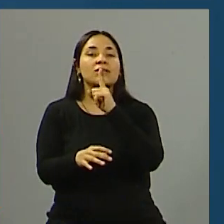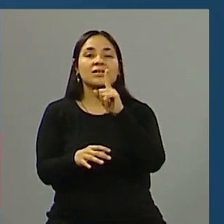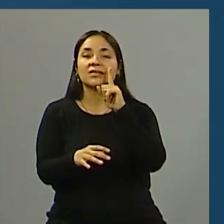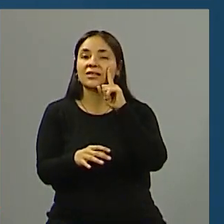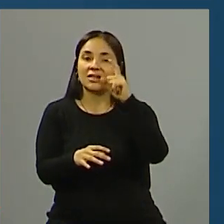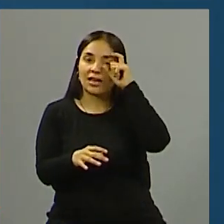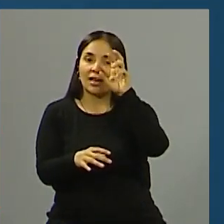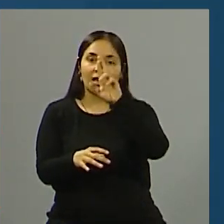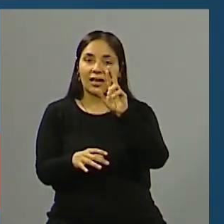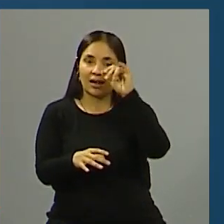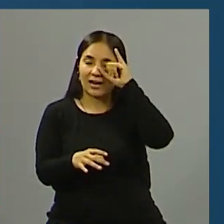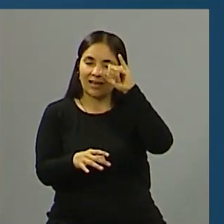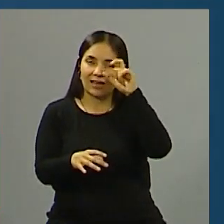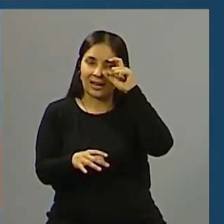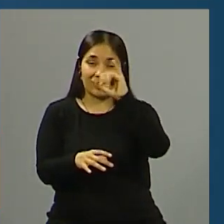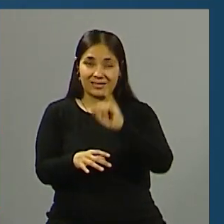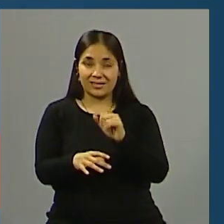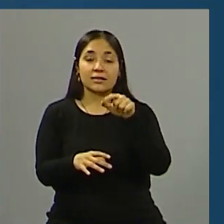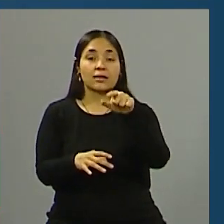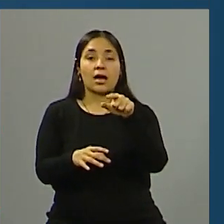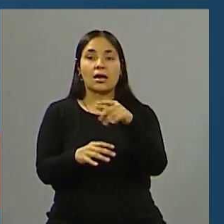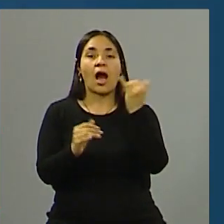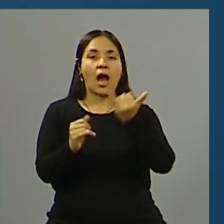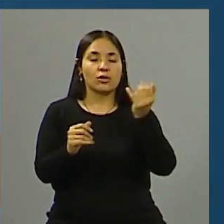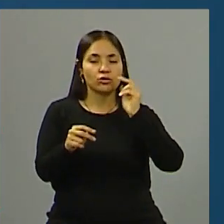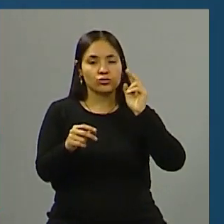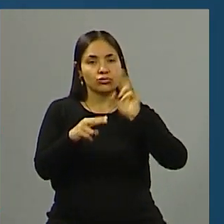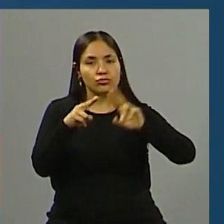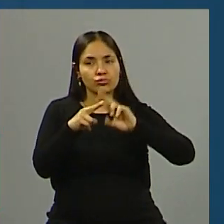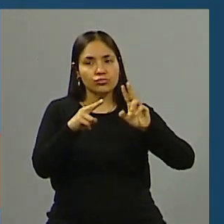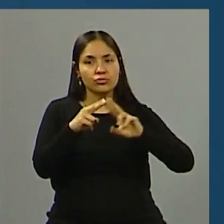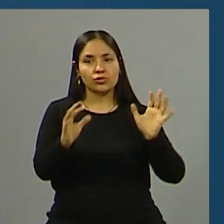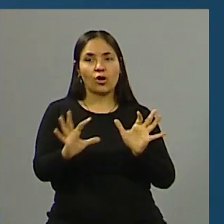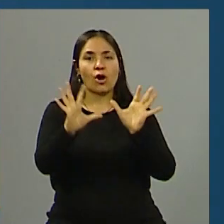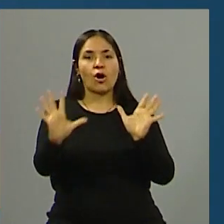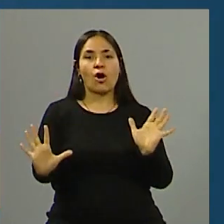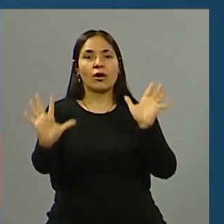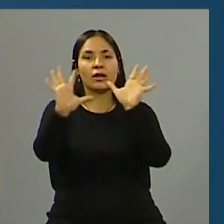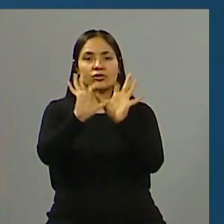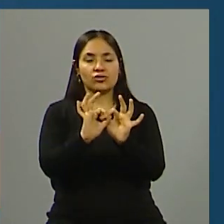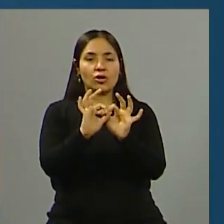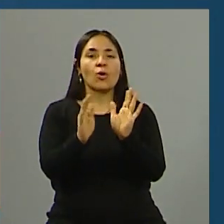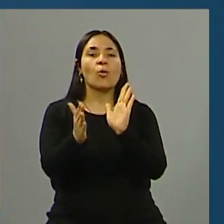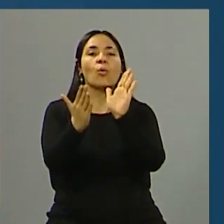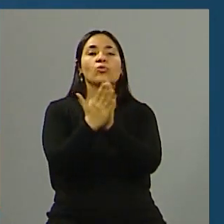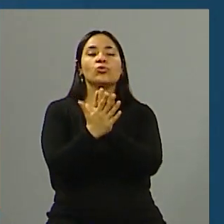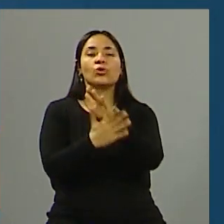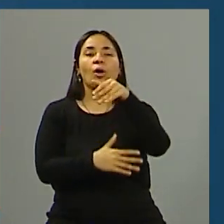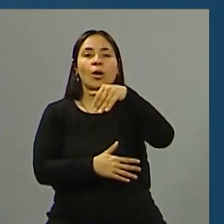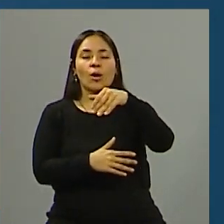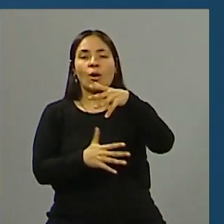obra planificada para poder hacer la conexión con el metro tranvía. Claro, para llegar más a lo que es